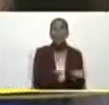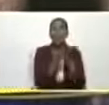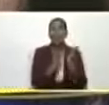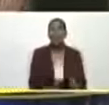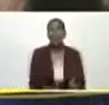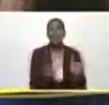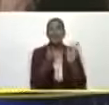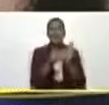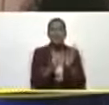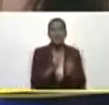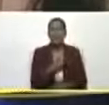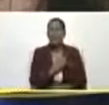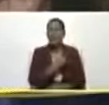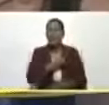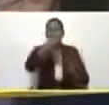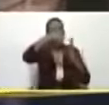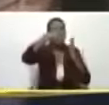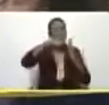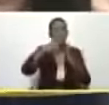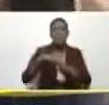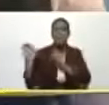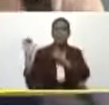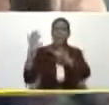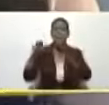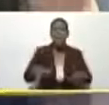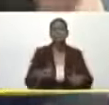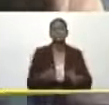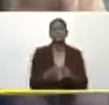un de Venezuela